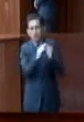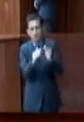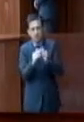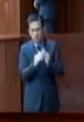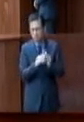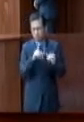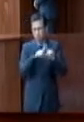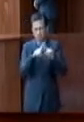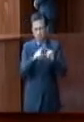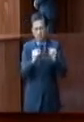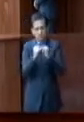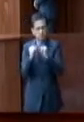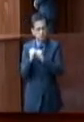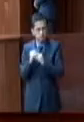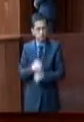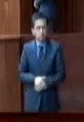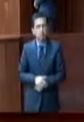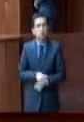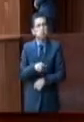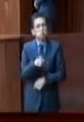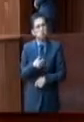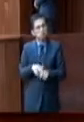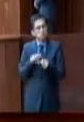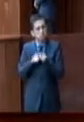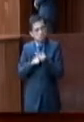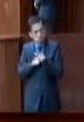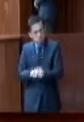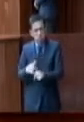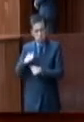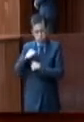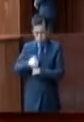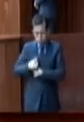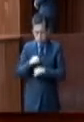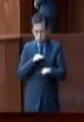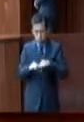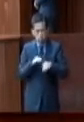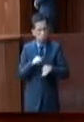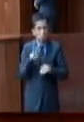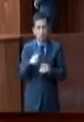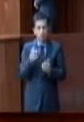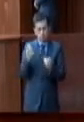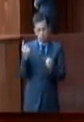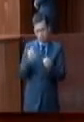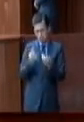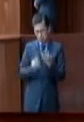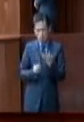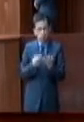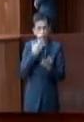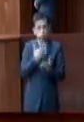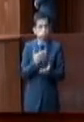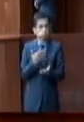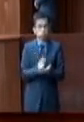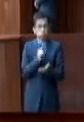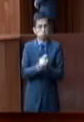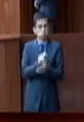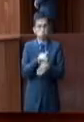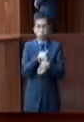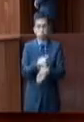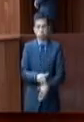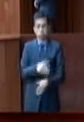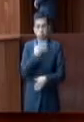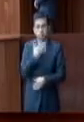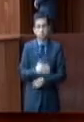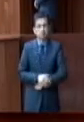correspondiente permanencia en el cargo con apego a la ley es decir elementos que son lícitos y válidos sin